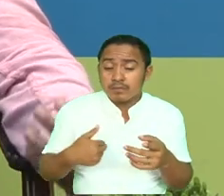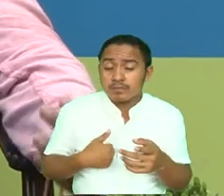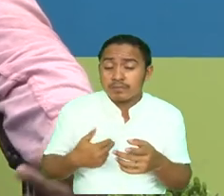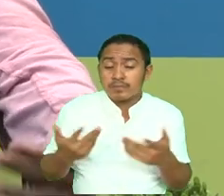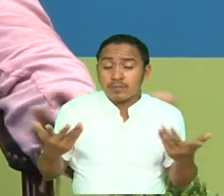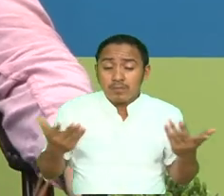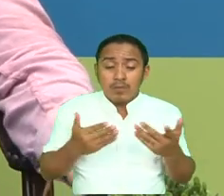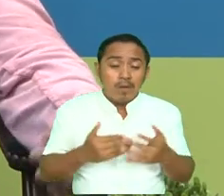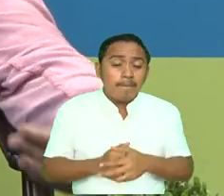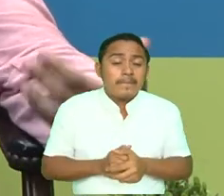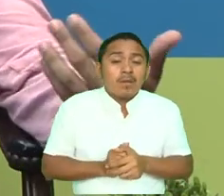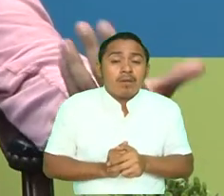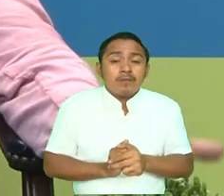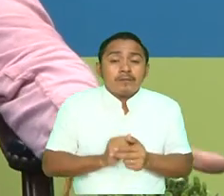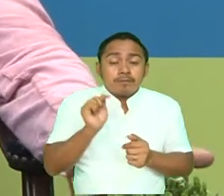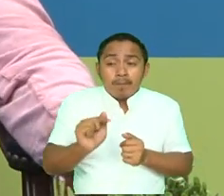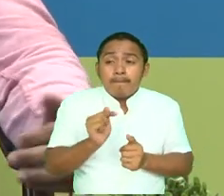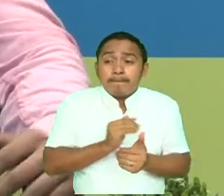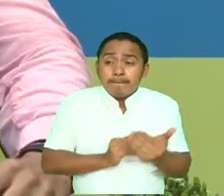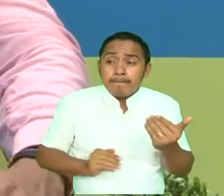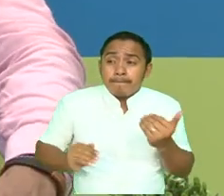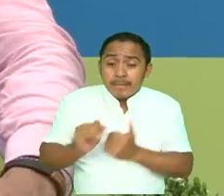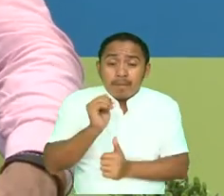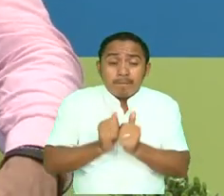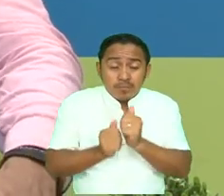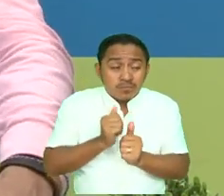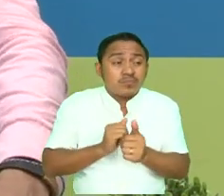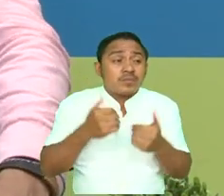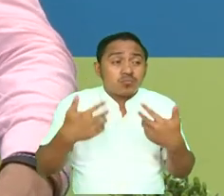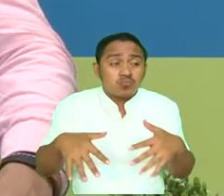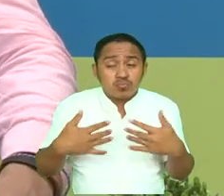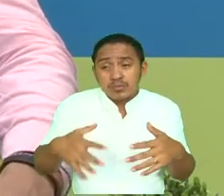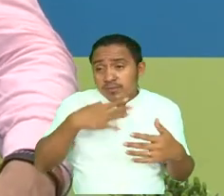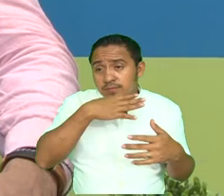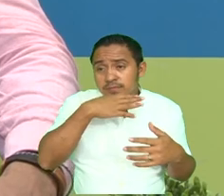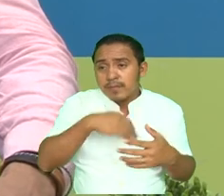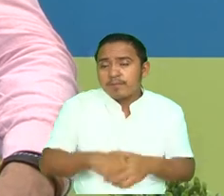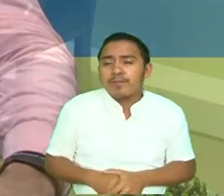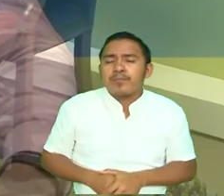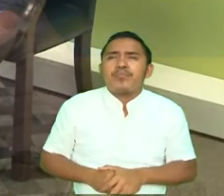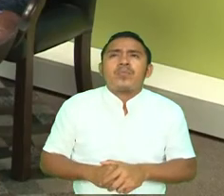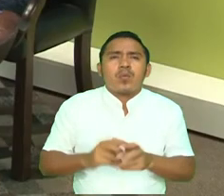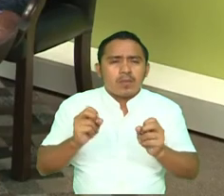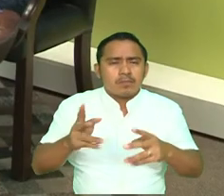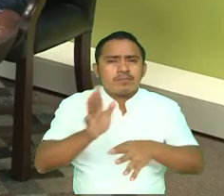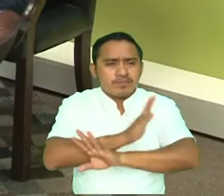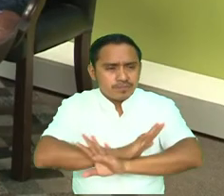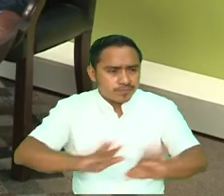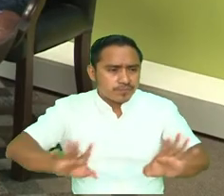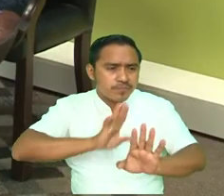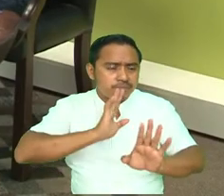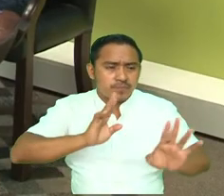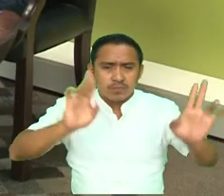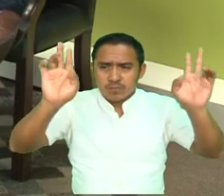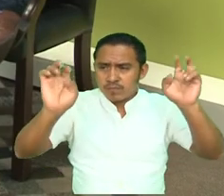porque tiene más riesgo, tiene más complicaciones que la otra. Doctor, ya cuando hablamos del tratamiento,